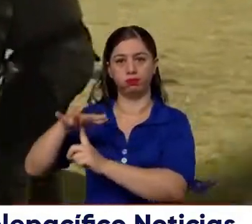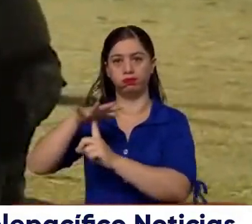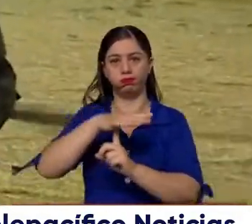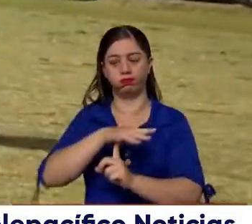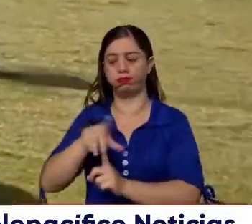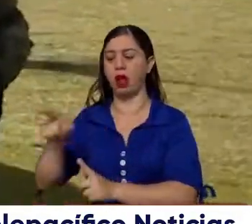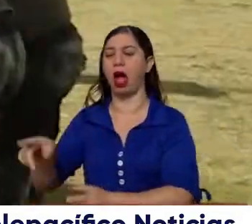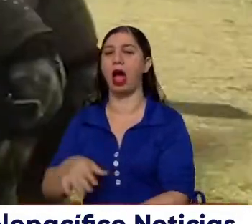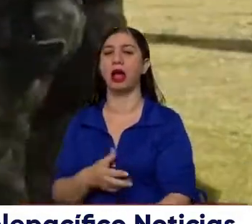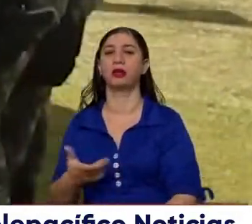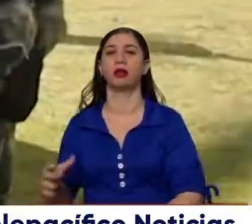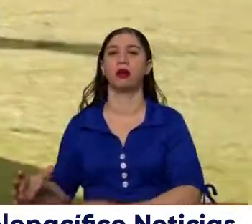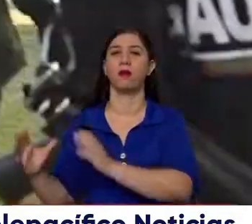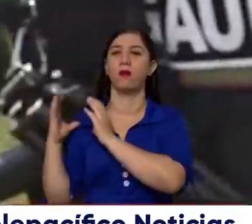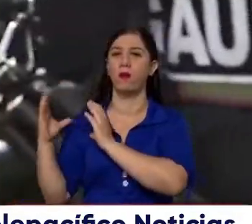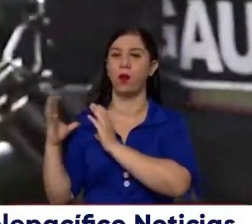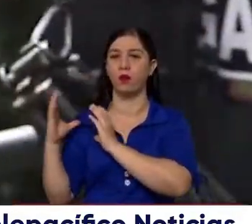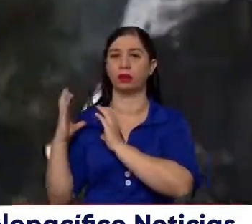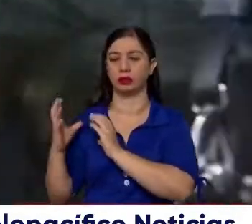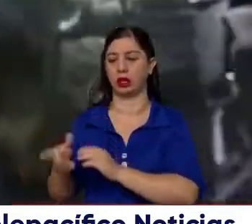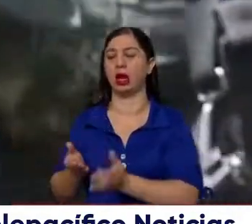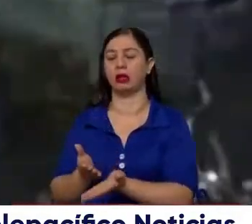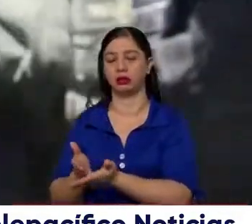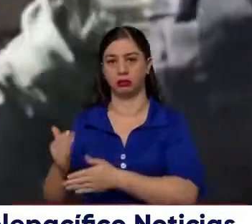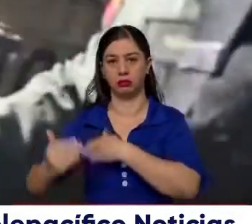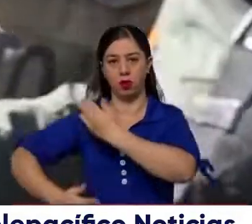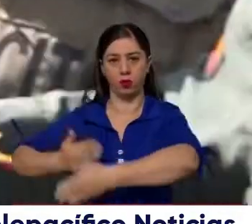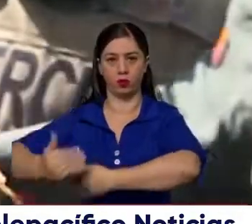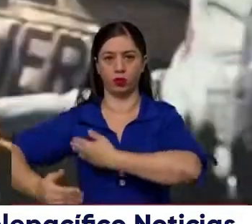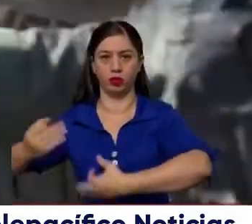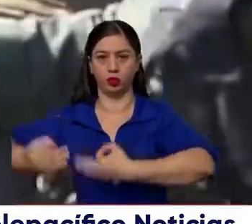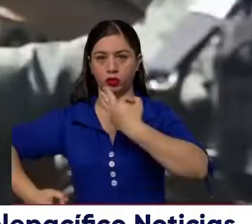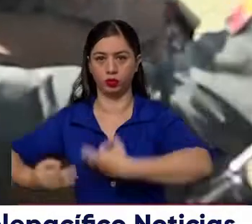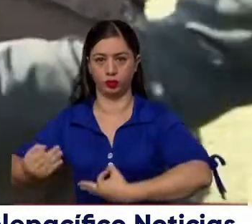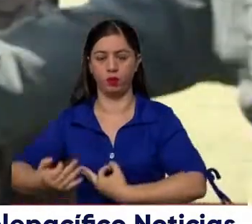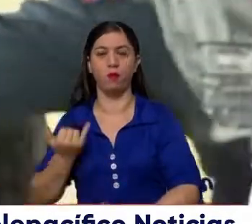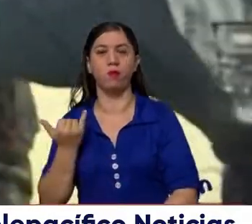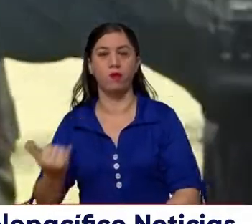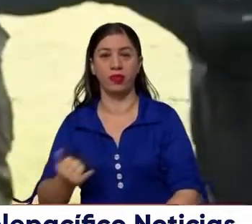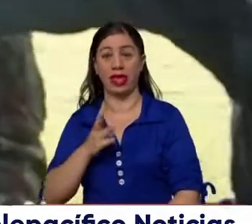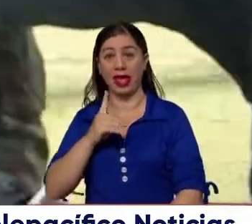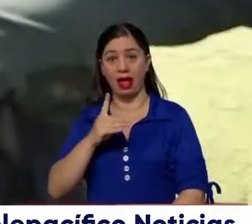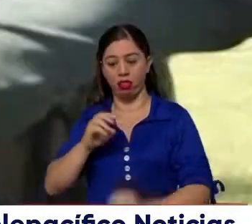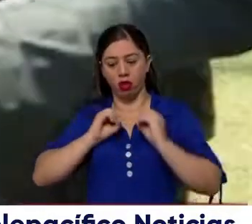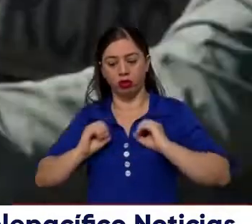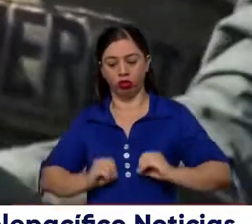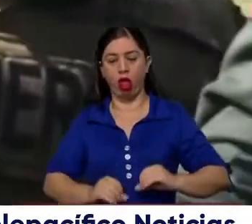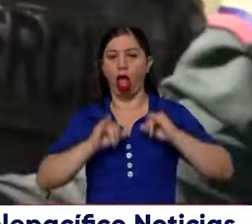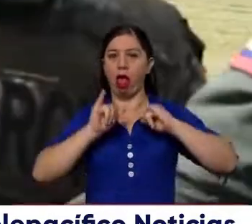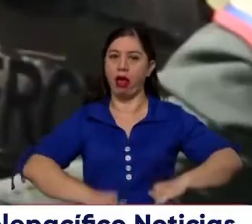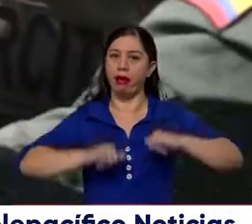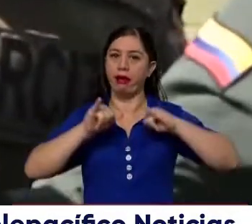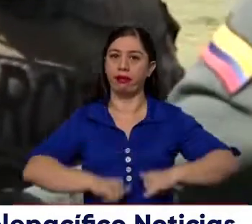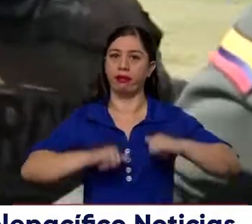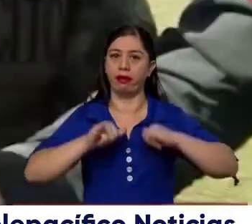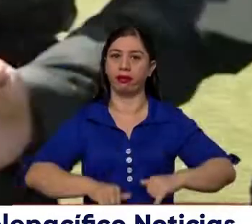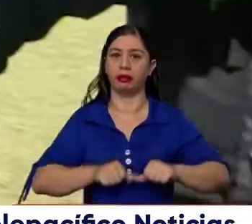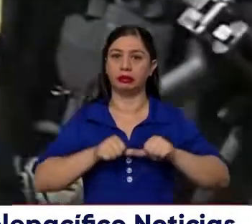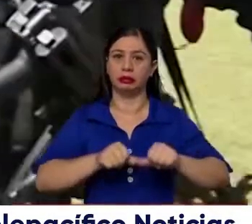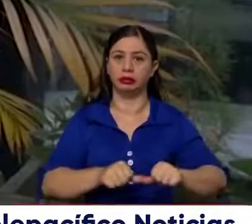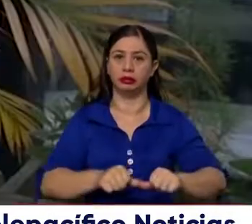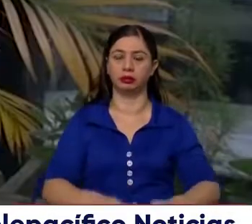popayán donde se adelanta su judicialización en la zona de sendero los 14 uniformados continúan retenidos